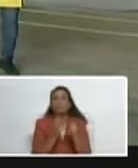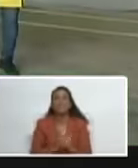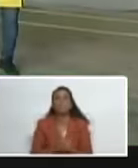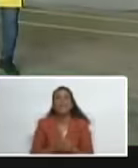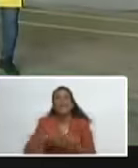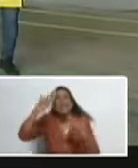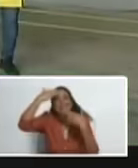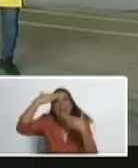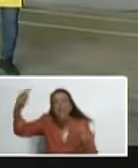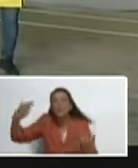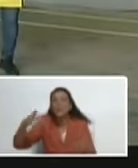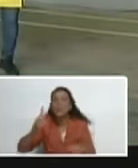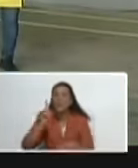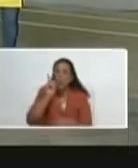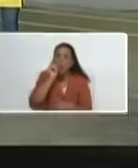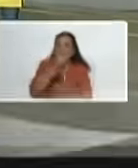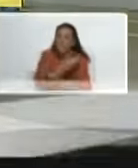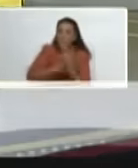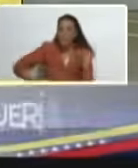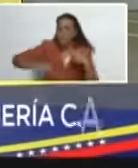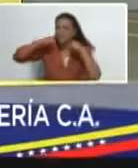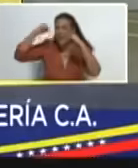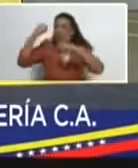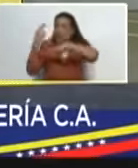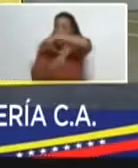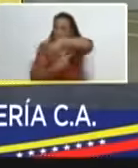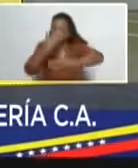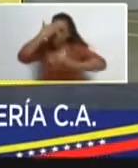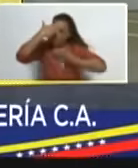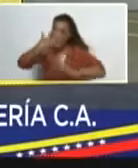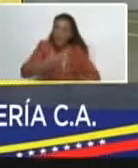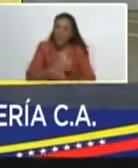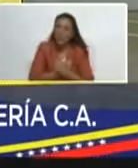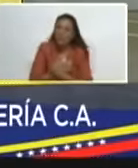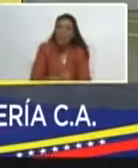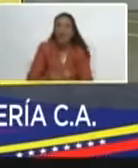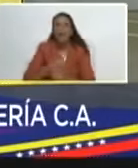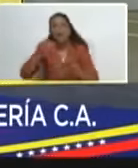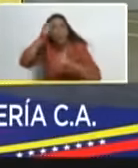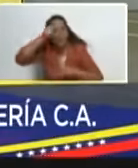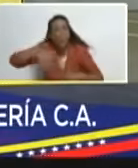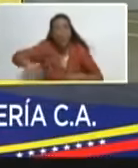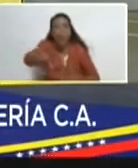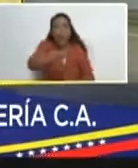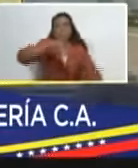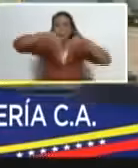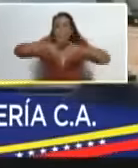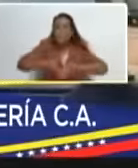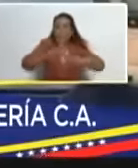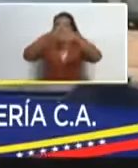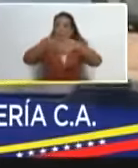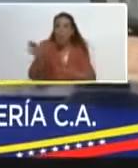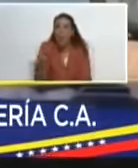Reciba usted un saludo revolucionario y solidario de todo el pueblo pescarol del Estado